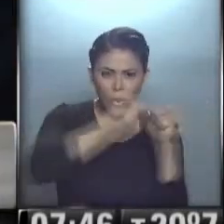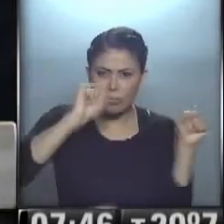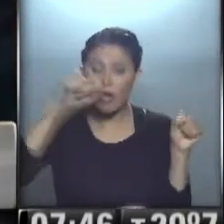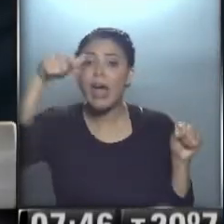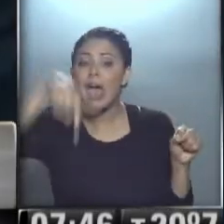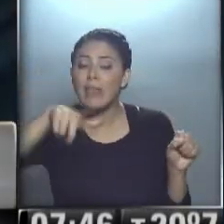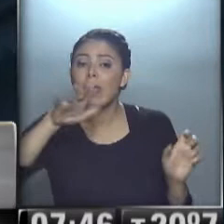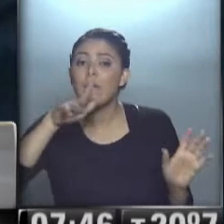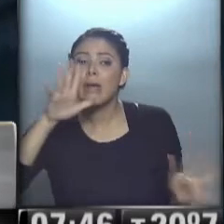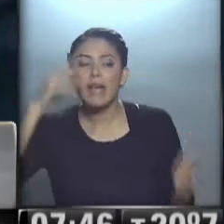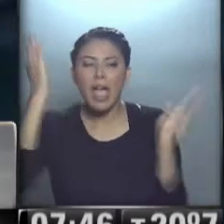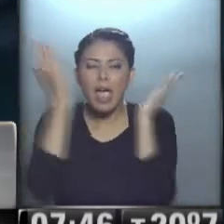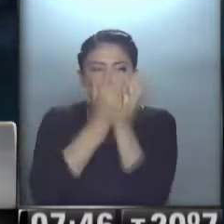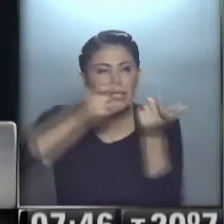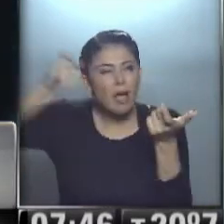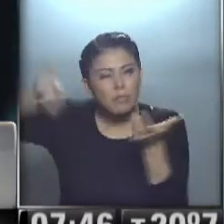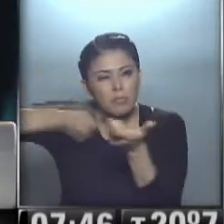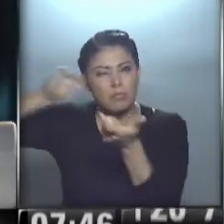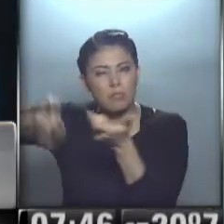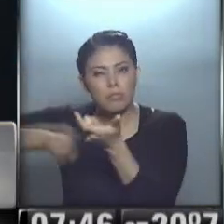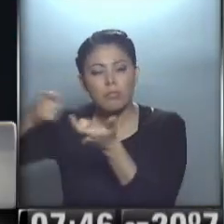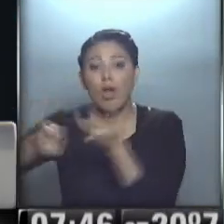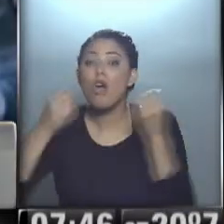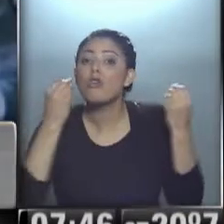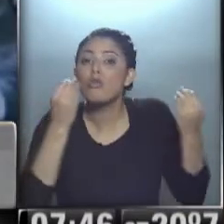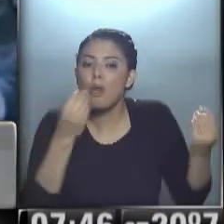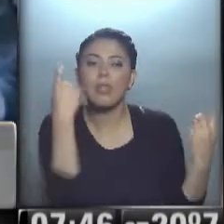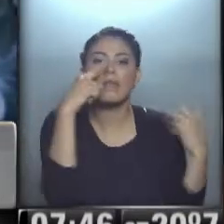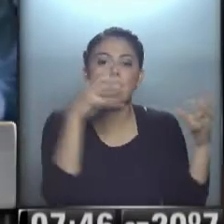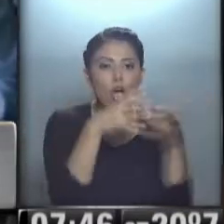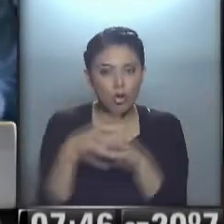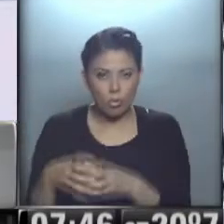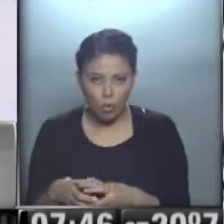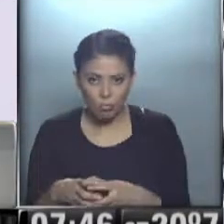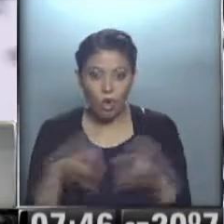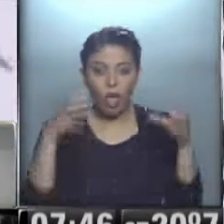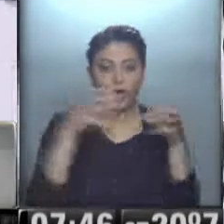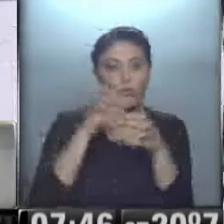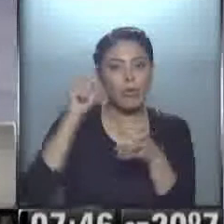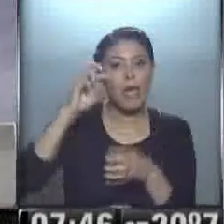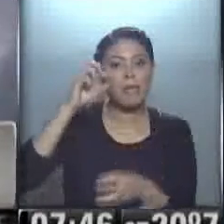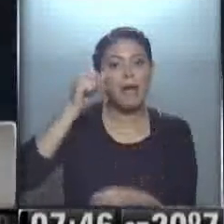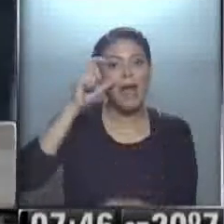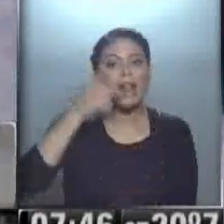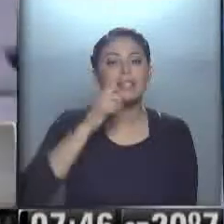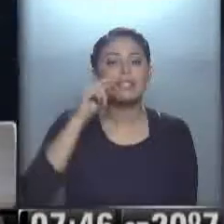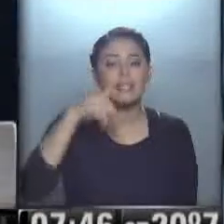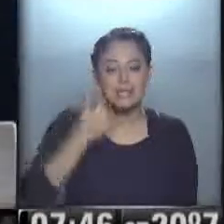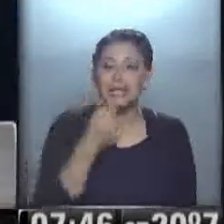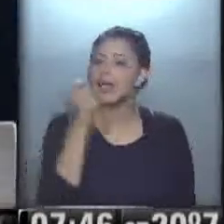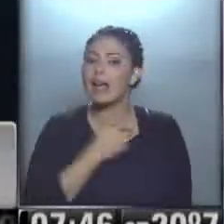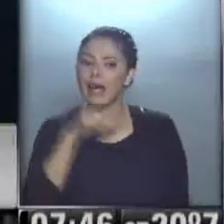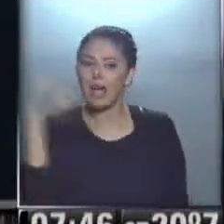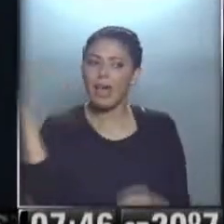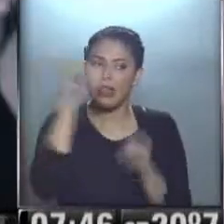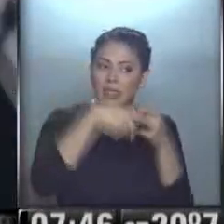de modo documental, pero siendo una ficción, cómo distintos grupos, por un lado el grupo palestino que quiere venir a poner una bomba y cómo se